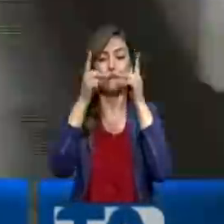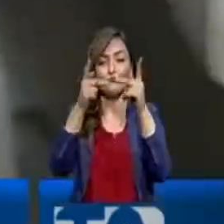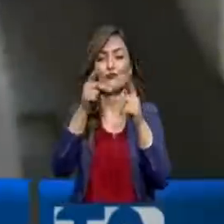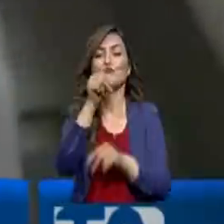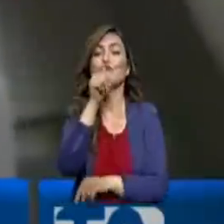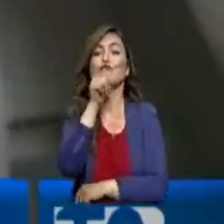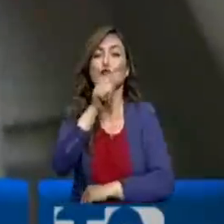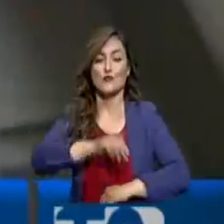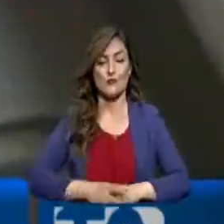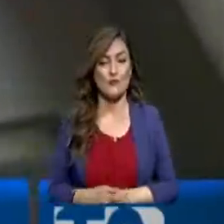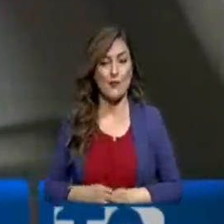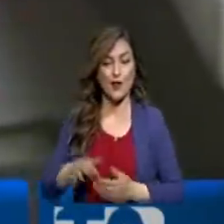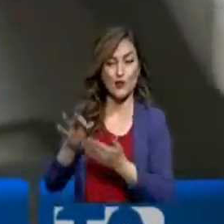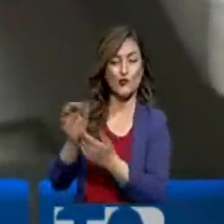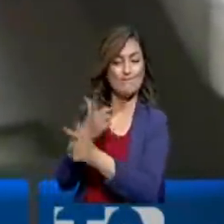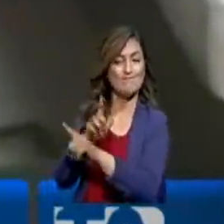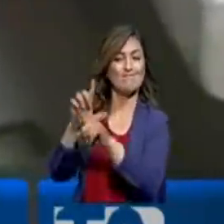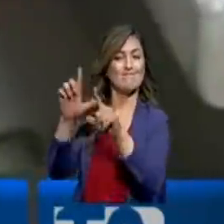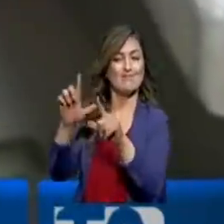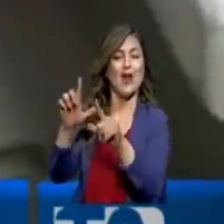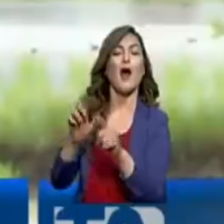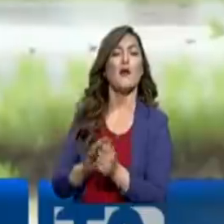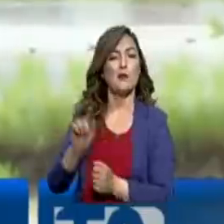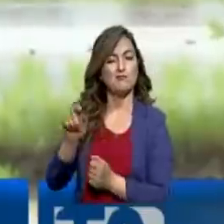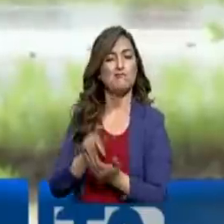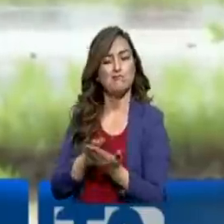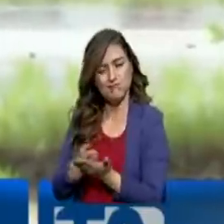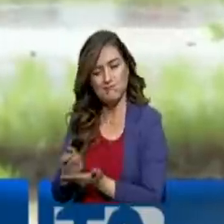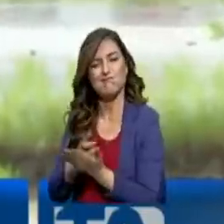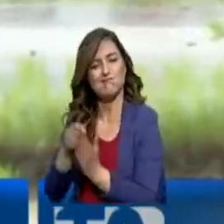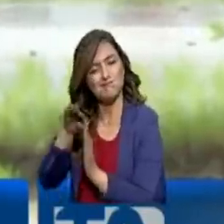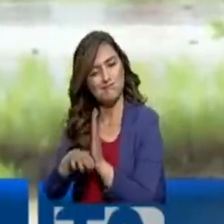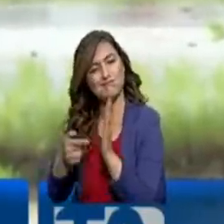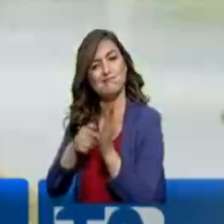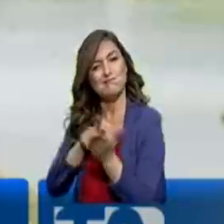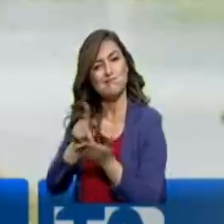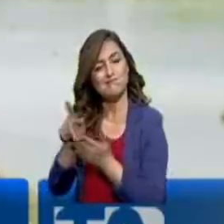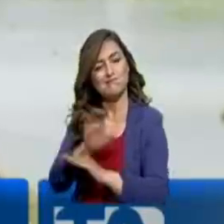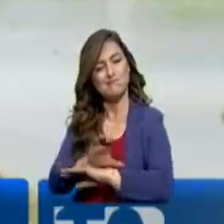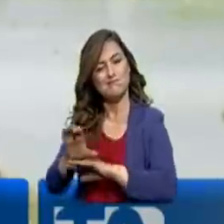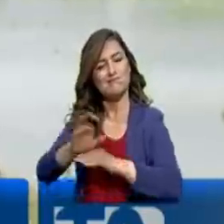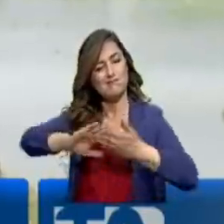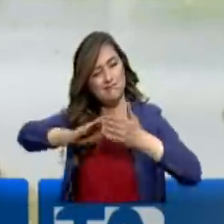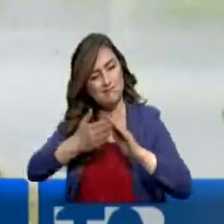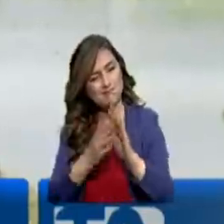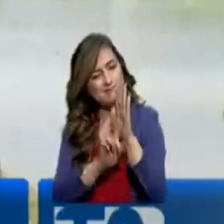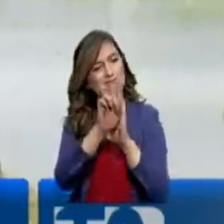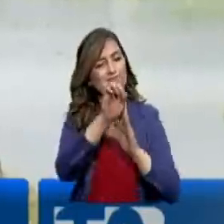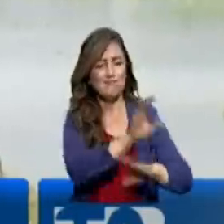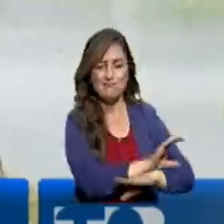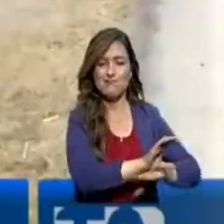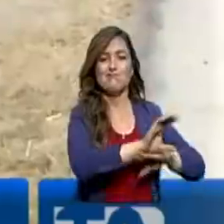Privadas. Habilitar zonas francas con incentivos tributarios para actividades agroecológicas, comunitarias, de desarrollo